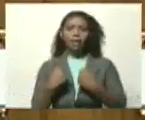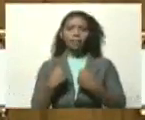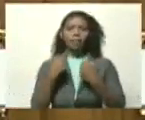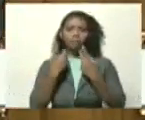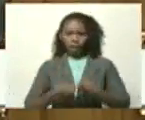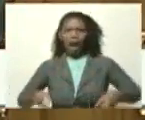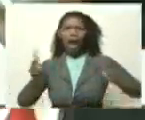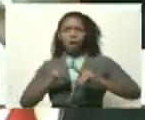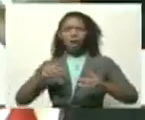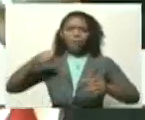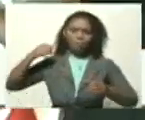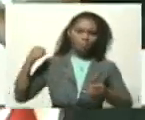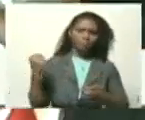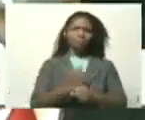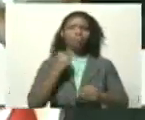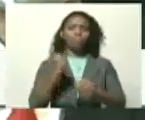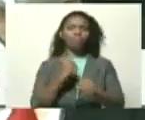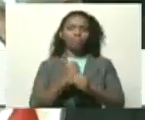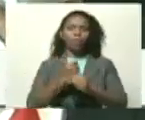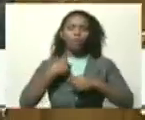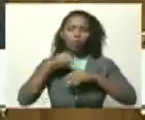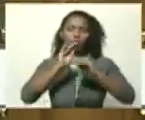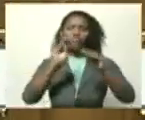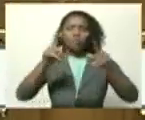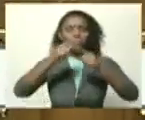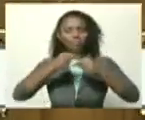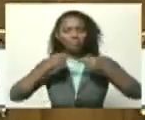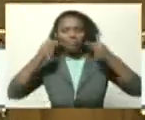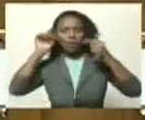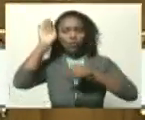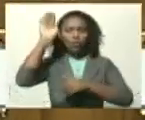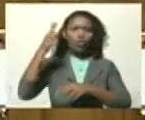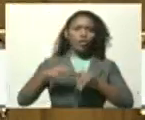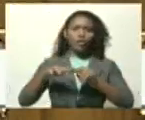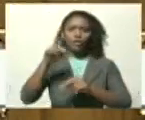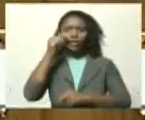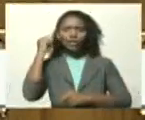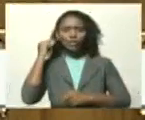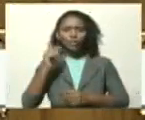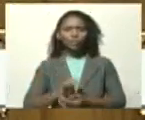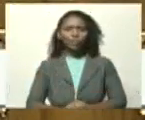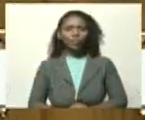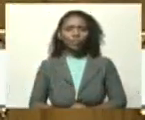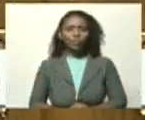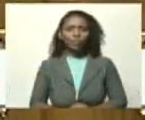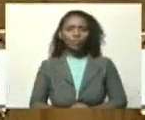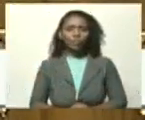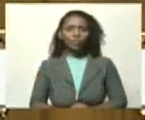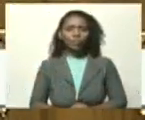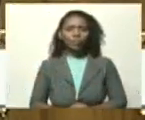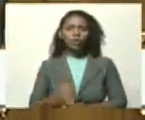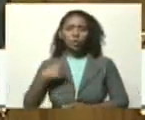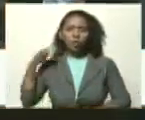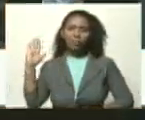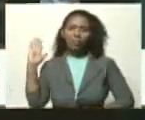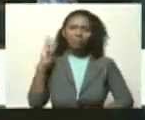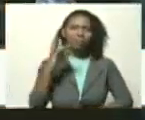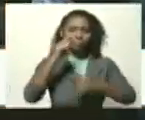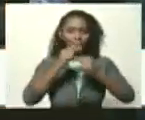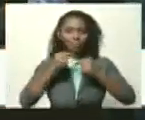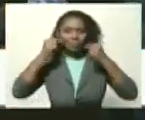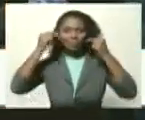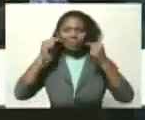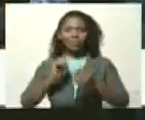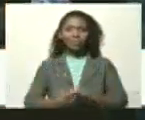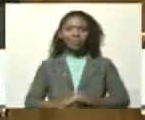valientes, trabajadores. Invoco la sonrisa de futuro de nuestras niñas, de nuestros niños. Traigo la sonrisa